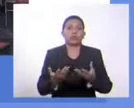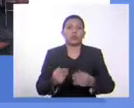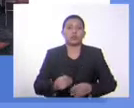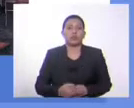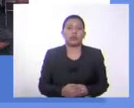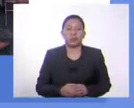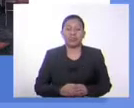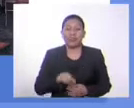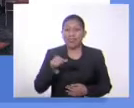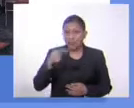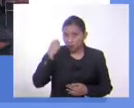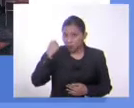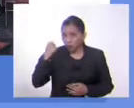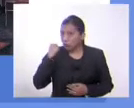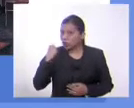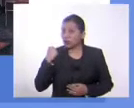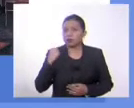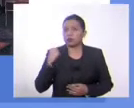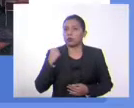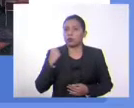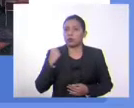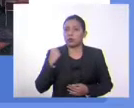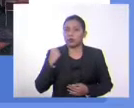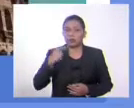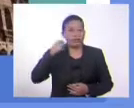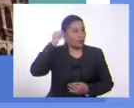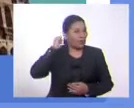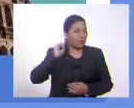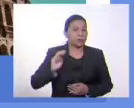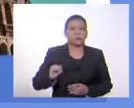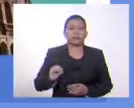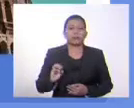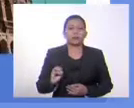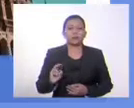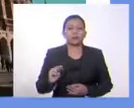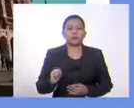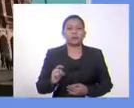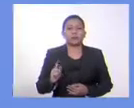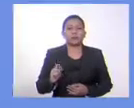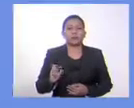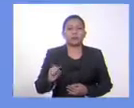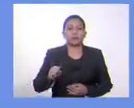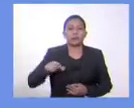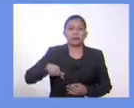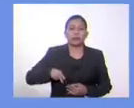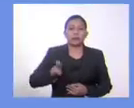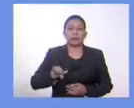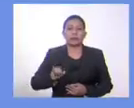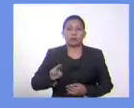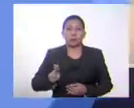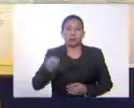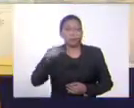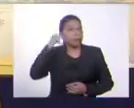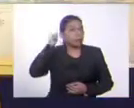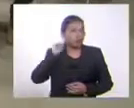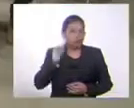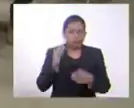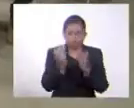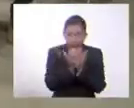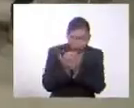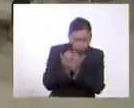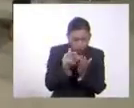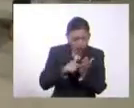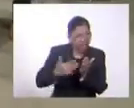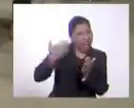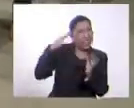estudios de Roma, de la forma en la que se organizaba, y pues además pues estudió a los